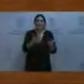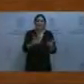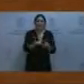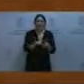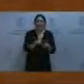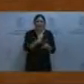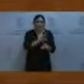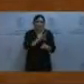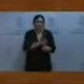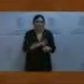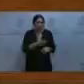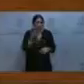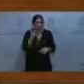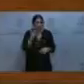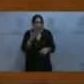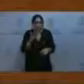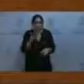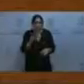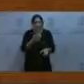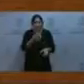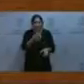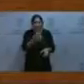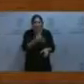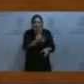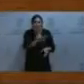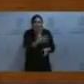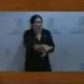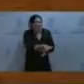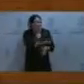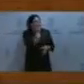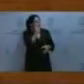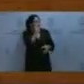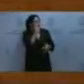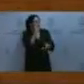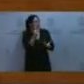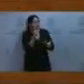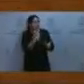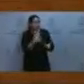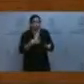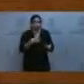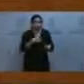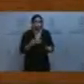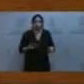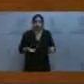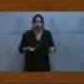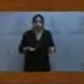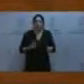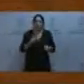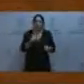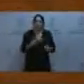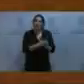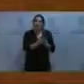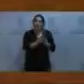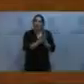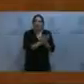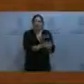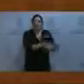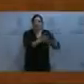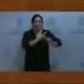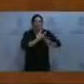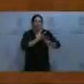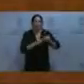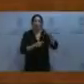mí me resulta muy difícil encajar y asimilar eso. O sea, que al gerente, bueno, yo casi le pediría que me contestase aquí a dos